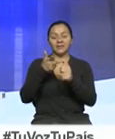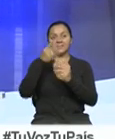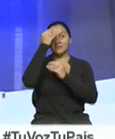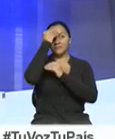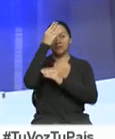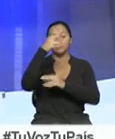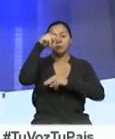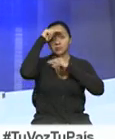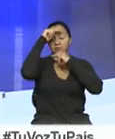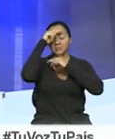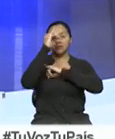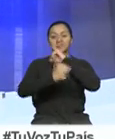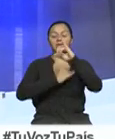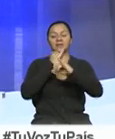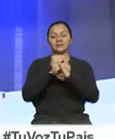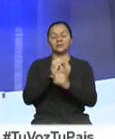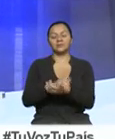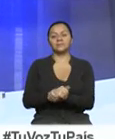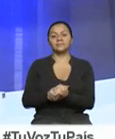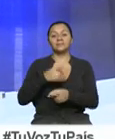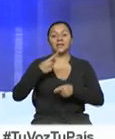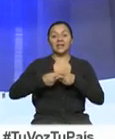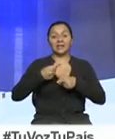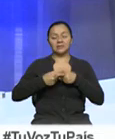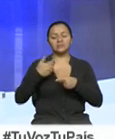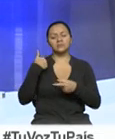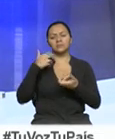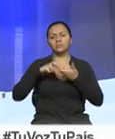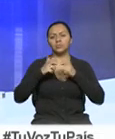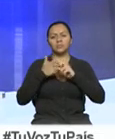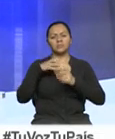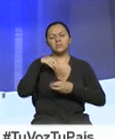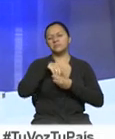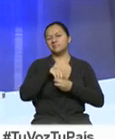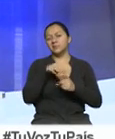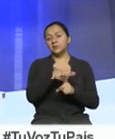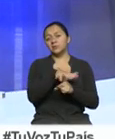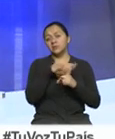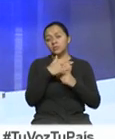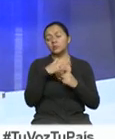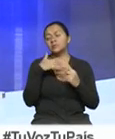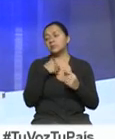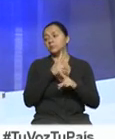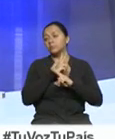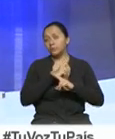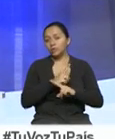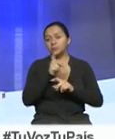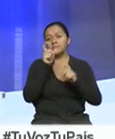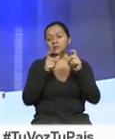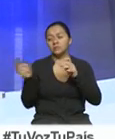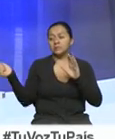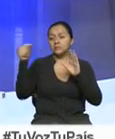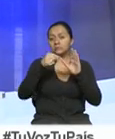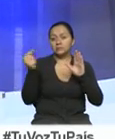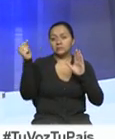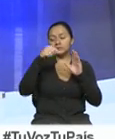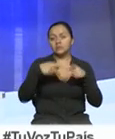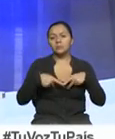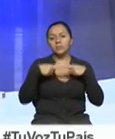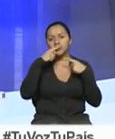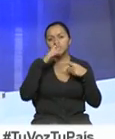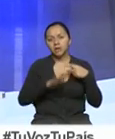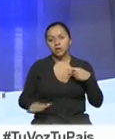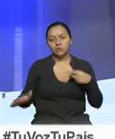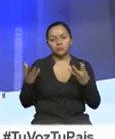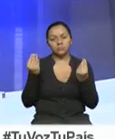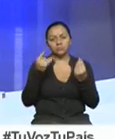con noticias internacionales. Grecia enfrenta la dramática situación de recibir y proteger a miles de refugiados menores de edad.